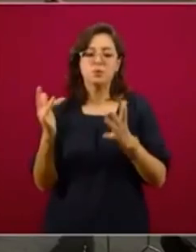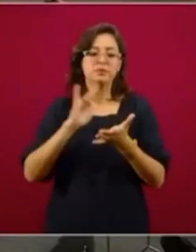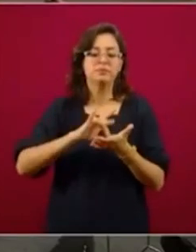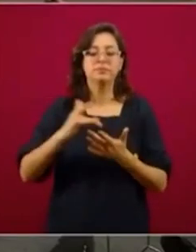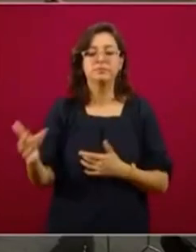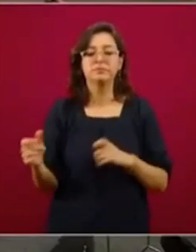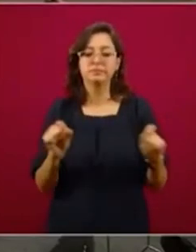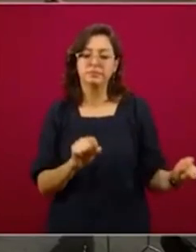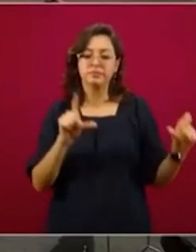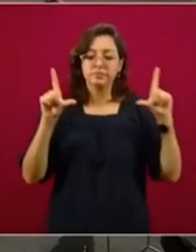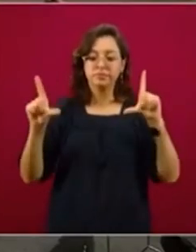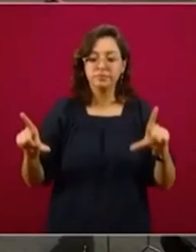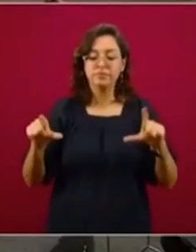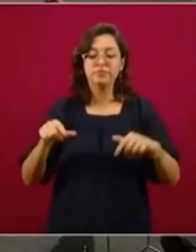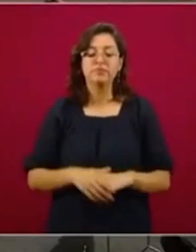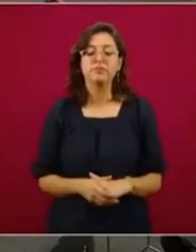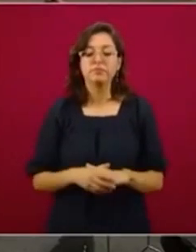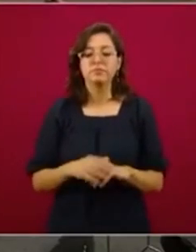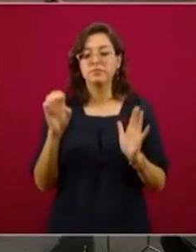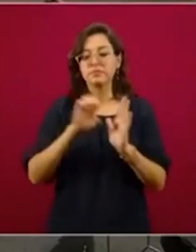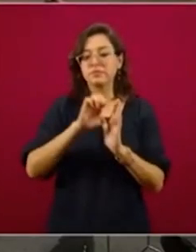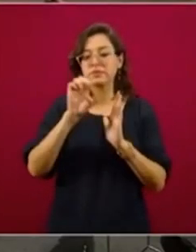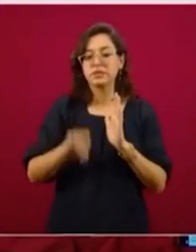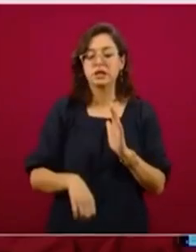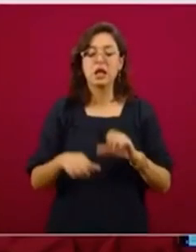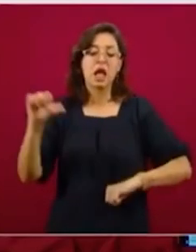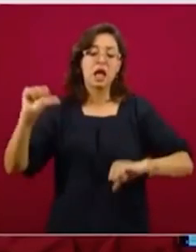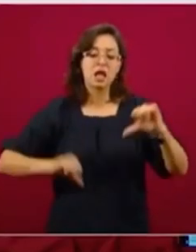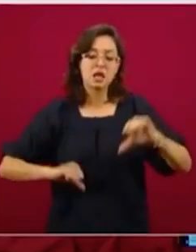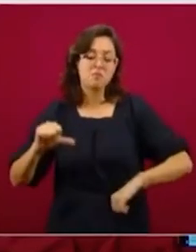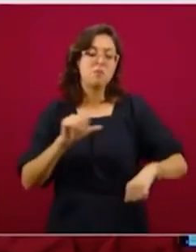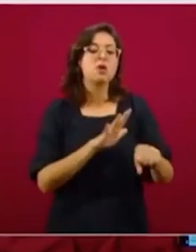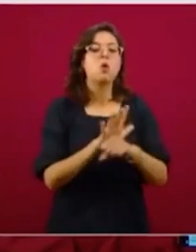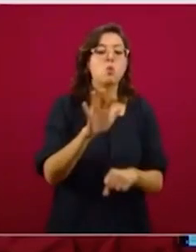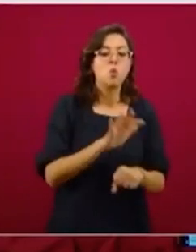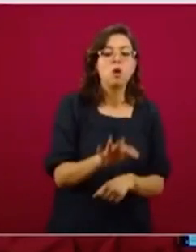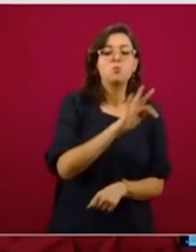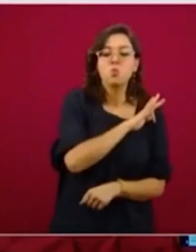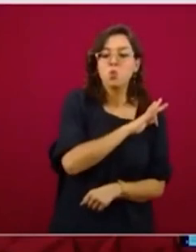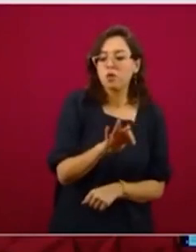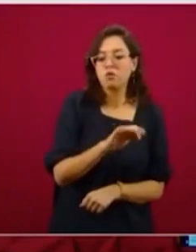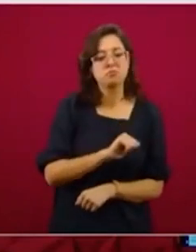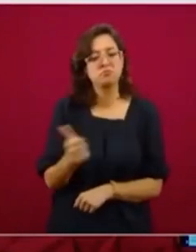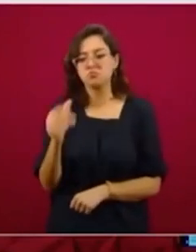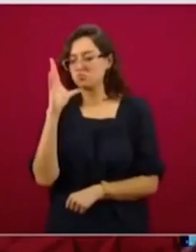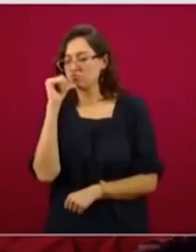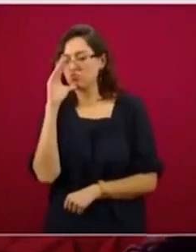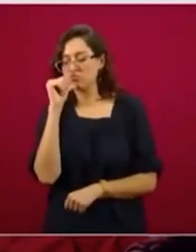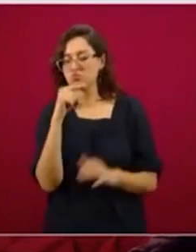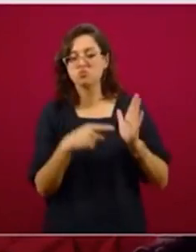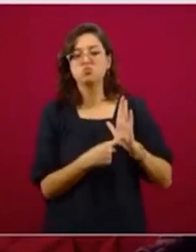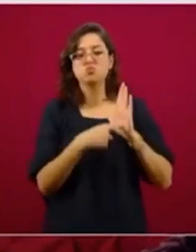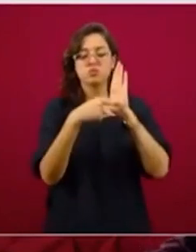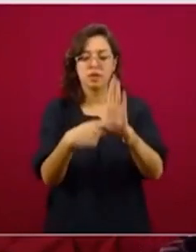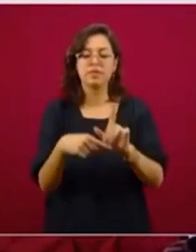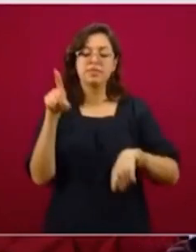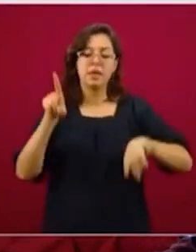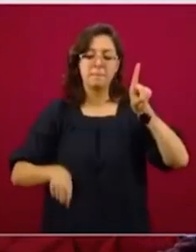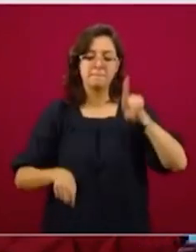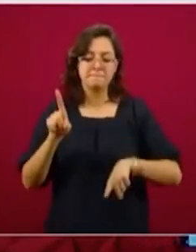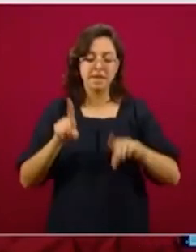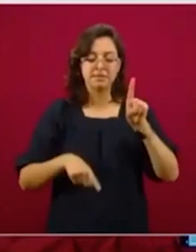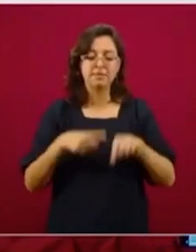son los ejemplos específicos de qué actividades se pueden realizar de acuerdo al nivel de